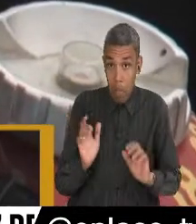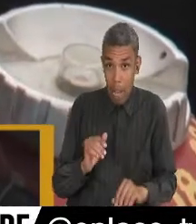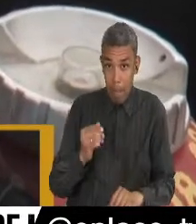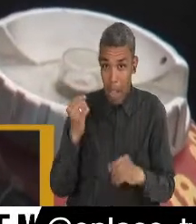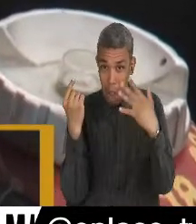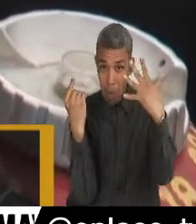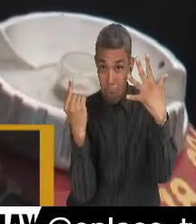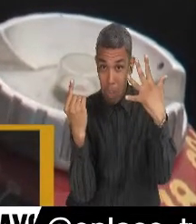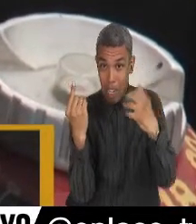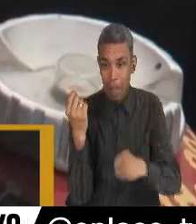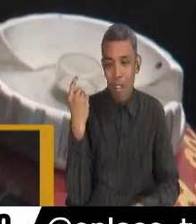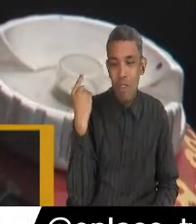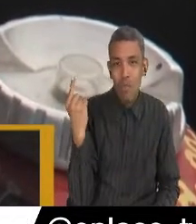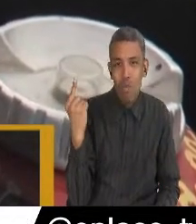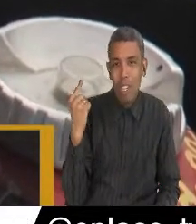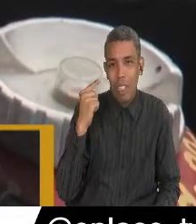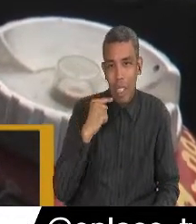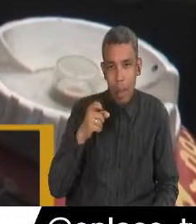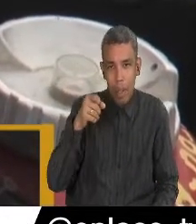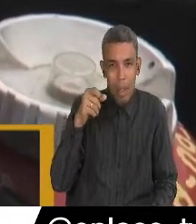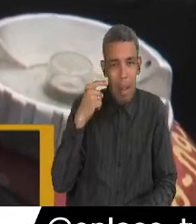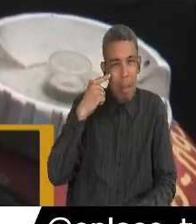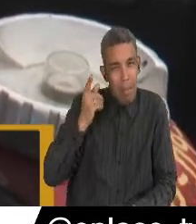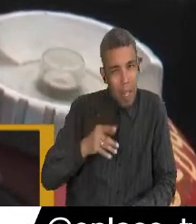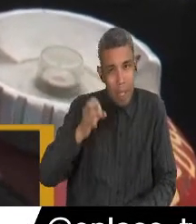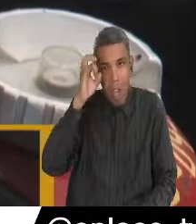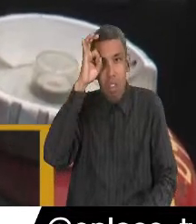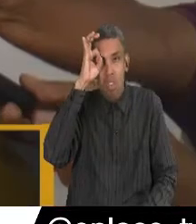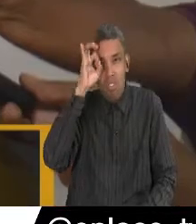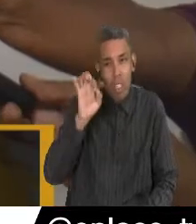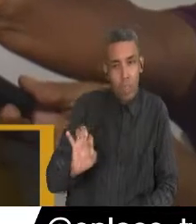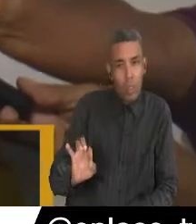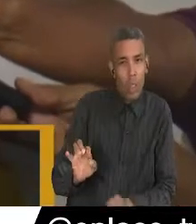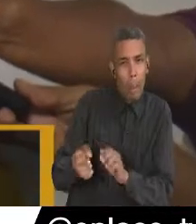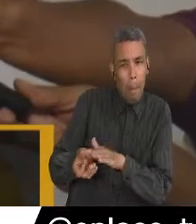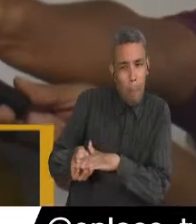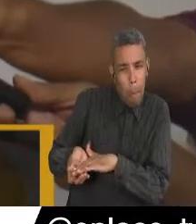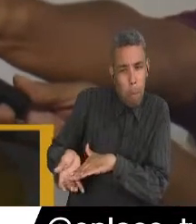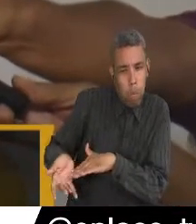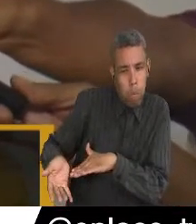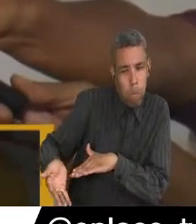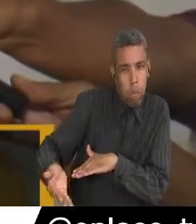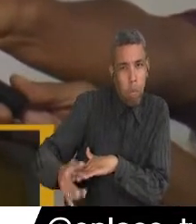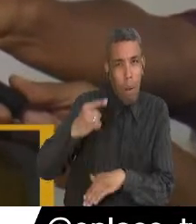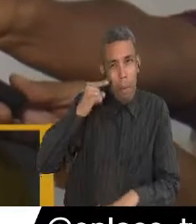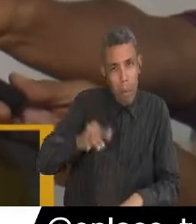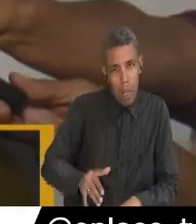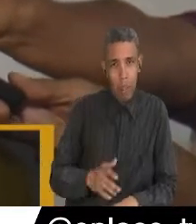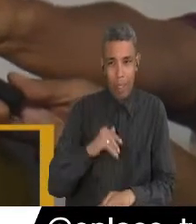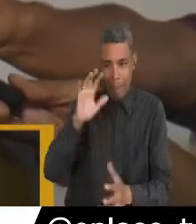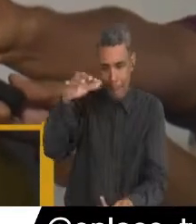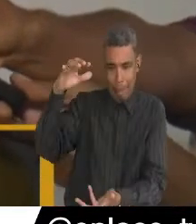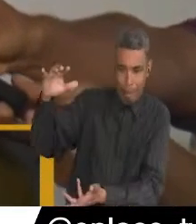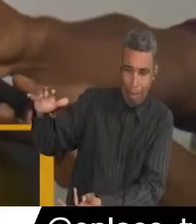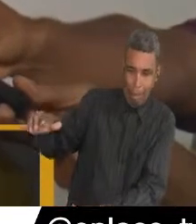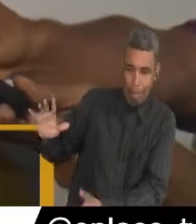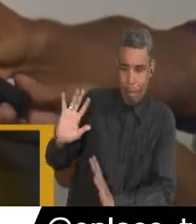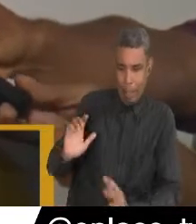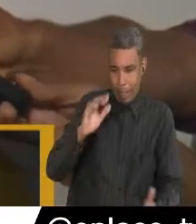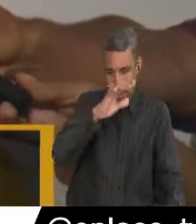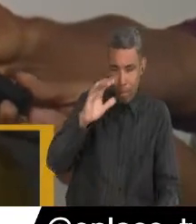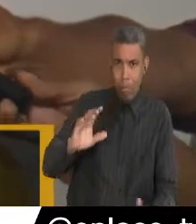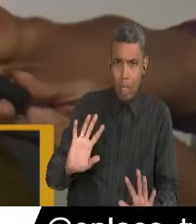rota, se encapsula el producto, en este momento está siendo transportado hacia un sitio donde no